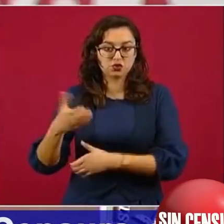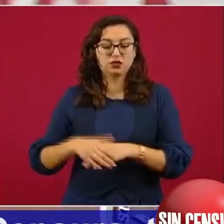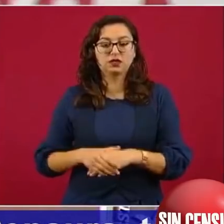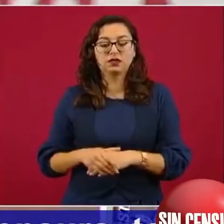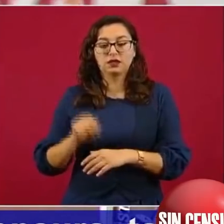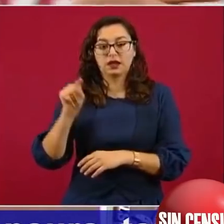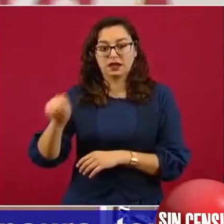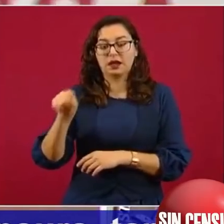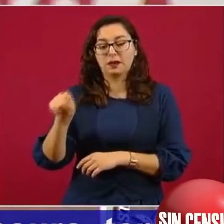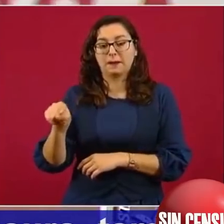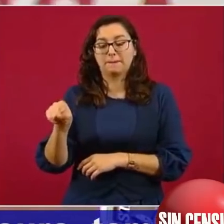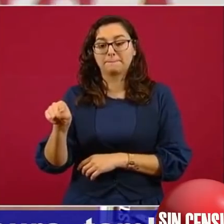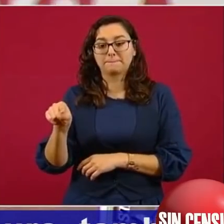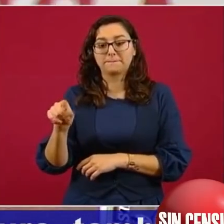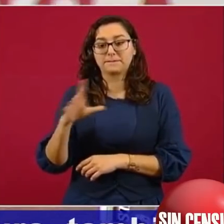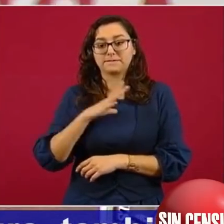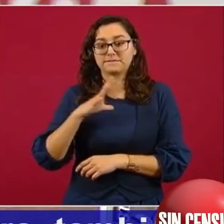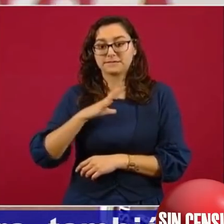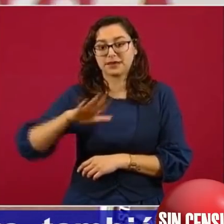Y habló